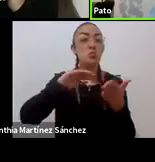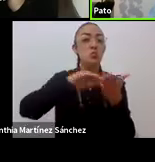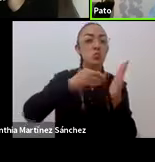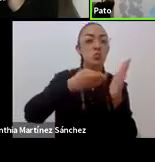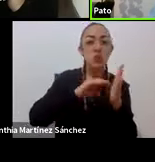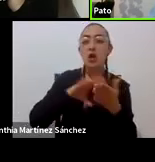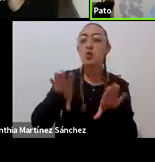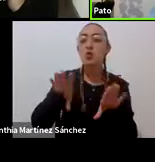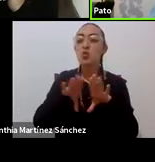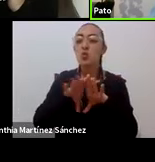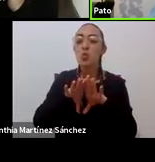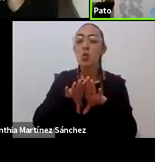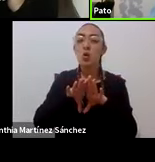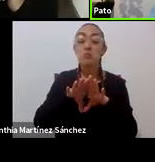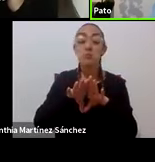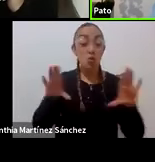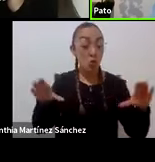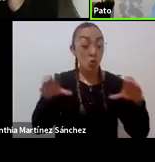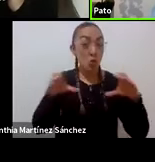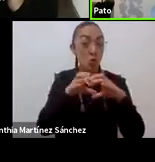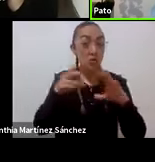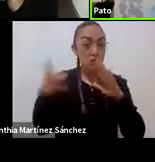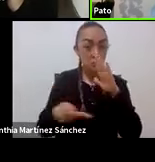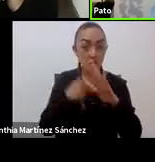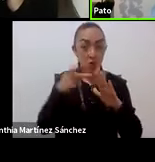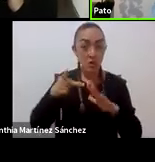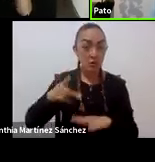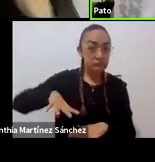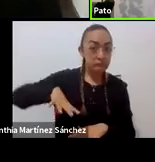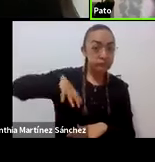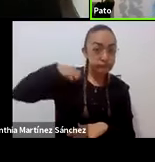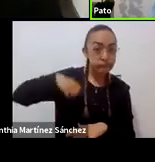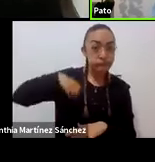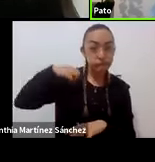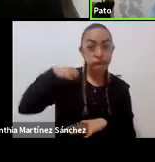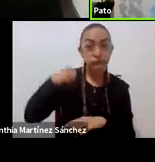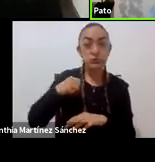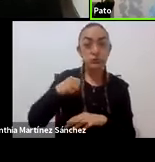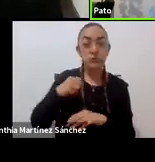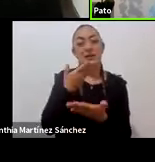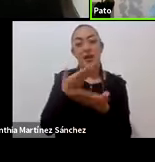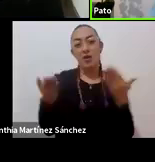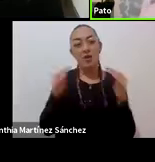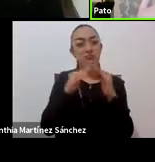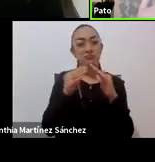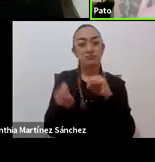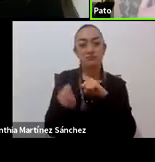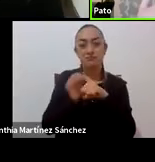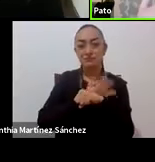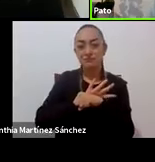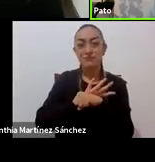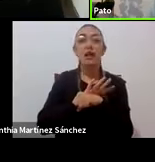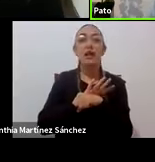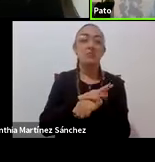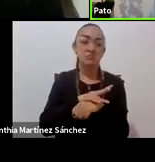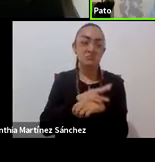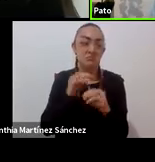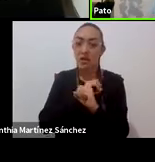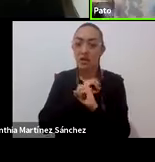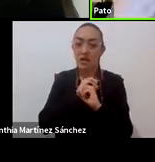comunitaria, básicamente, ¿no? Y lo vemos hoy en pandemia, y la pregunta con la cual dejo es, ¿qué pasaría hoy en